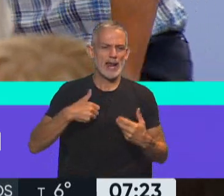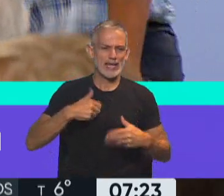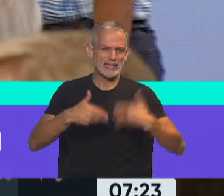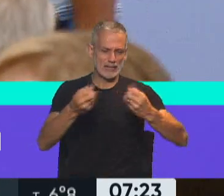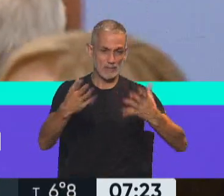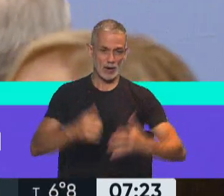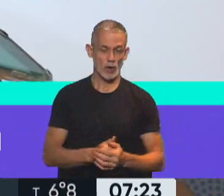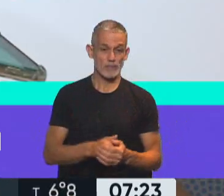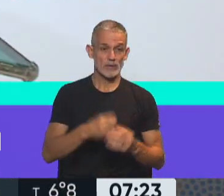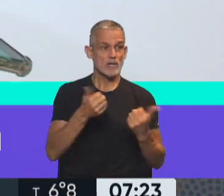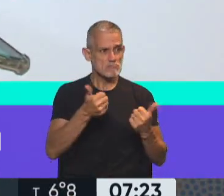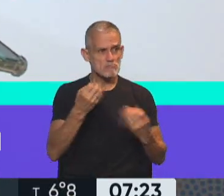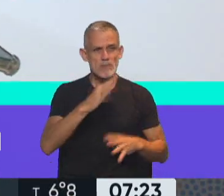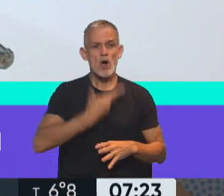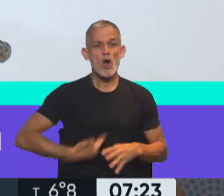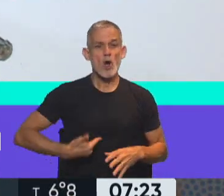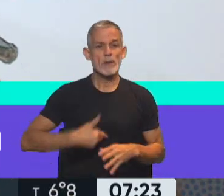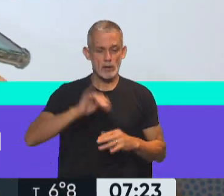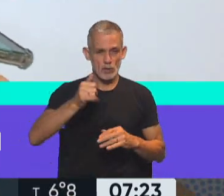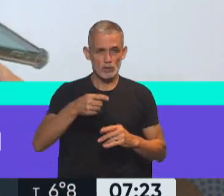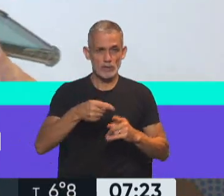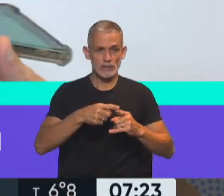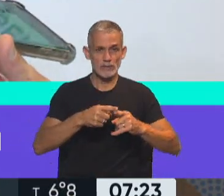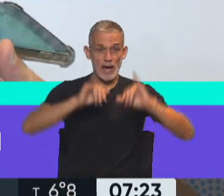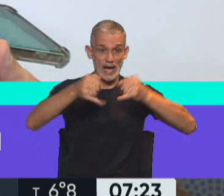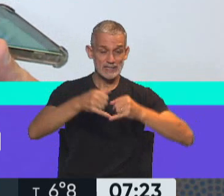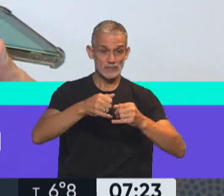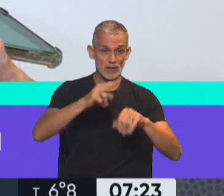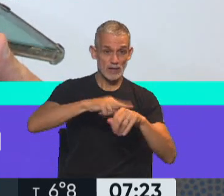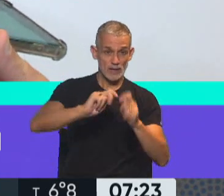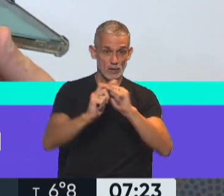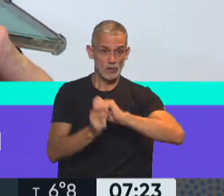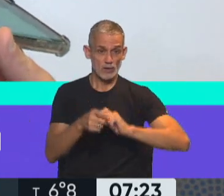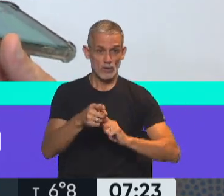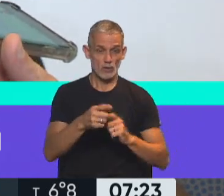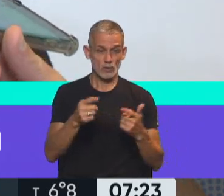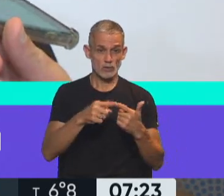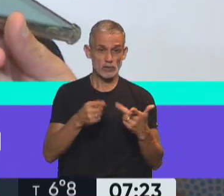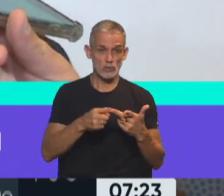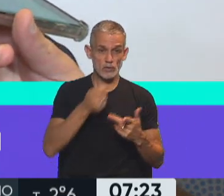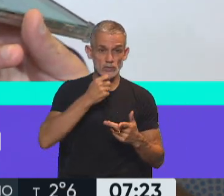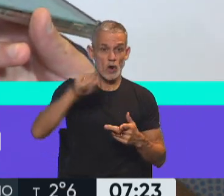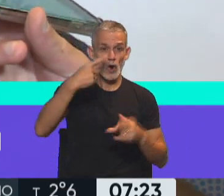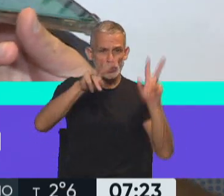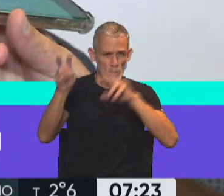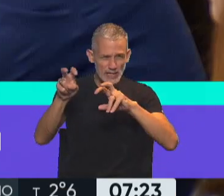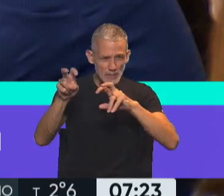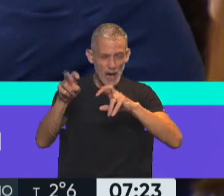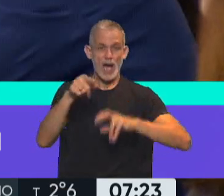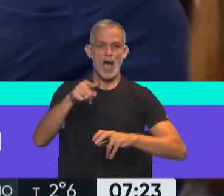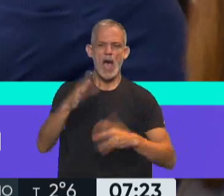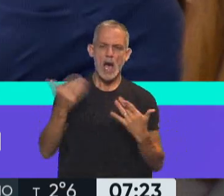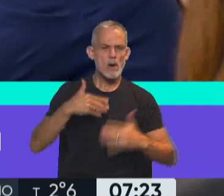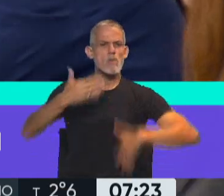al gobierno que se predisposición para aceptar la sugerencia del oposición si esto lo hiciéramos en otras cosas mire cuánto